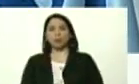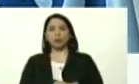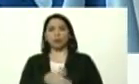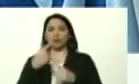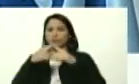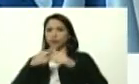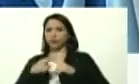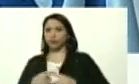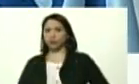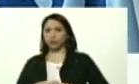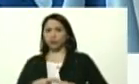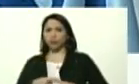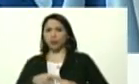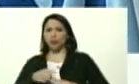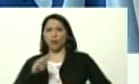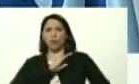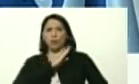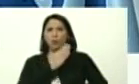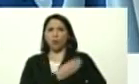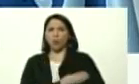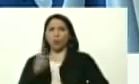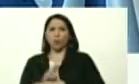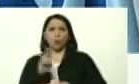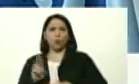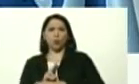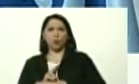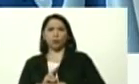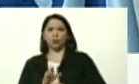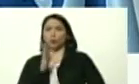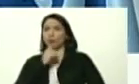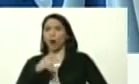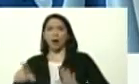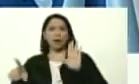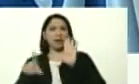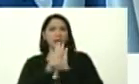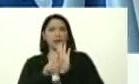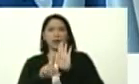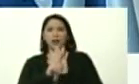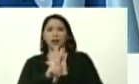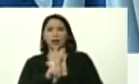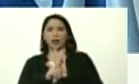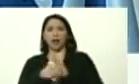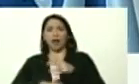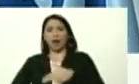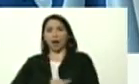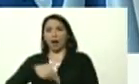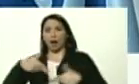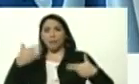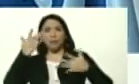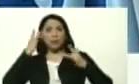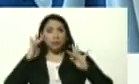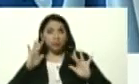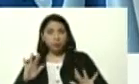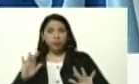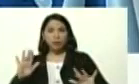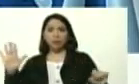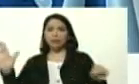motivos fútiles, uso indebido de arma orgánica y simulación de hecho